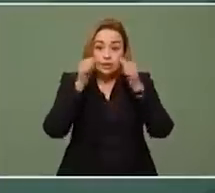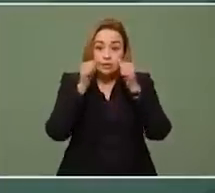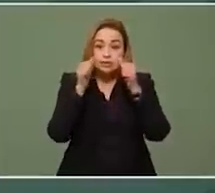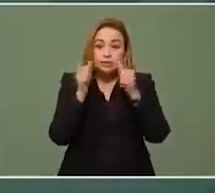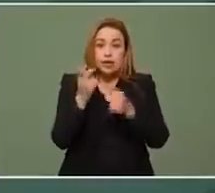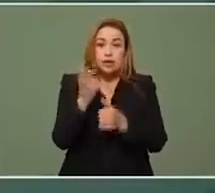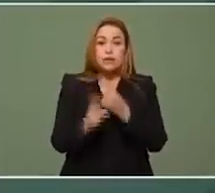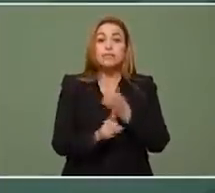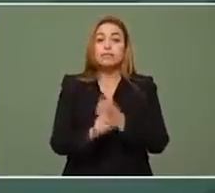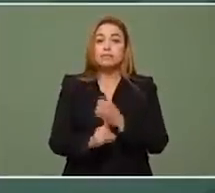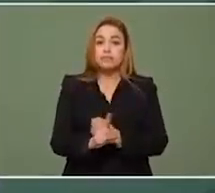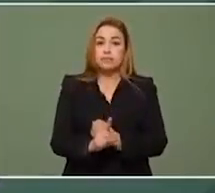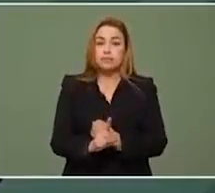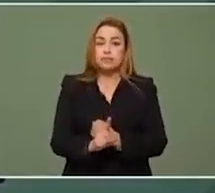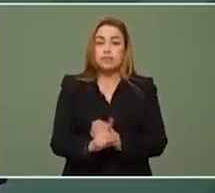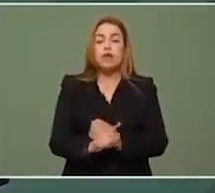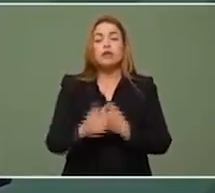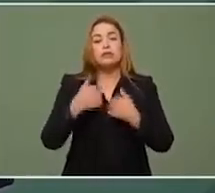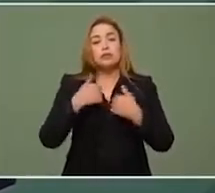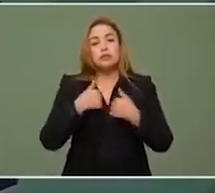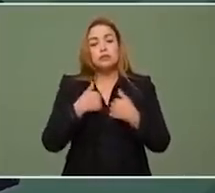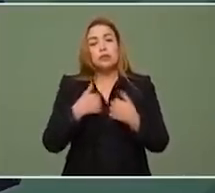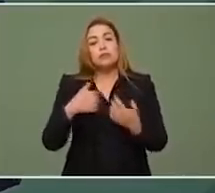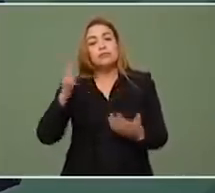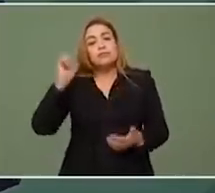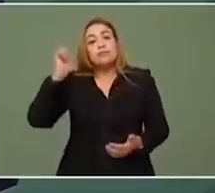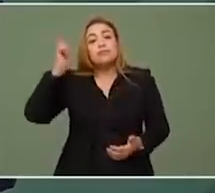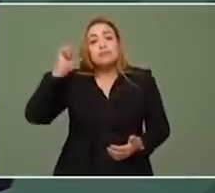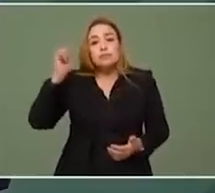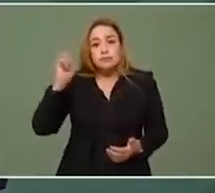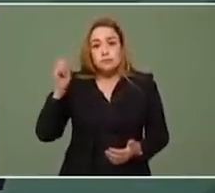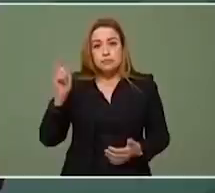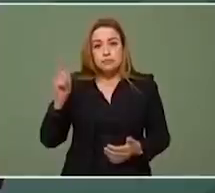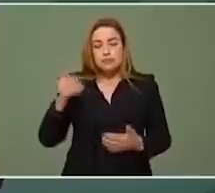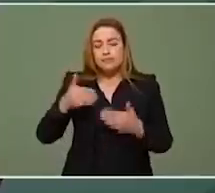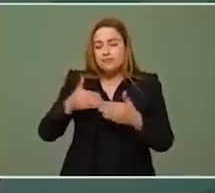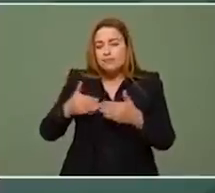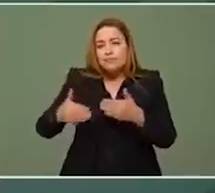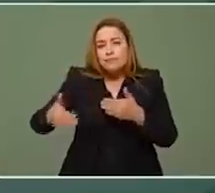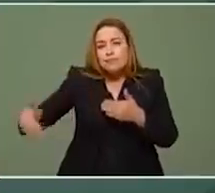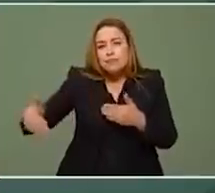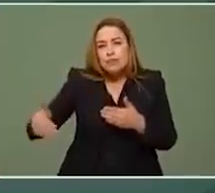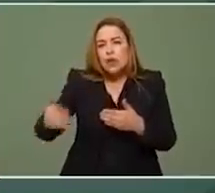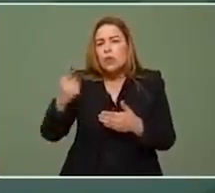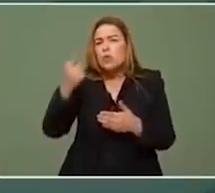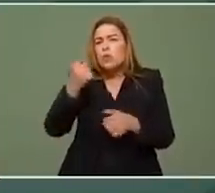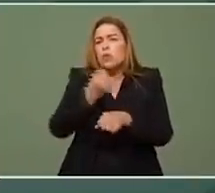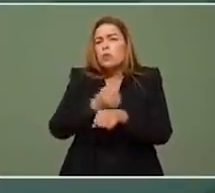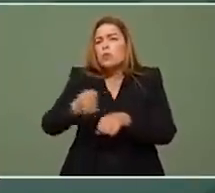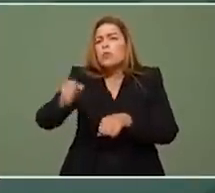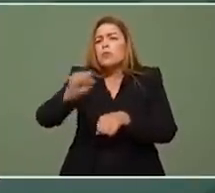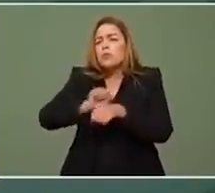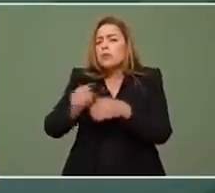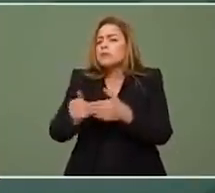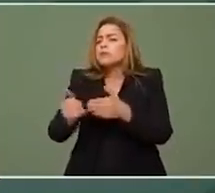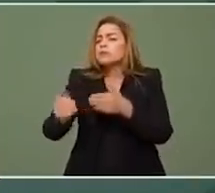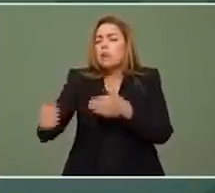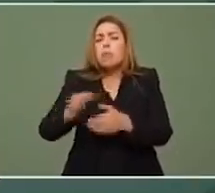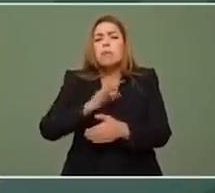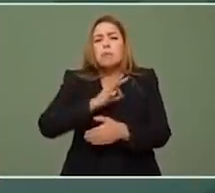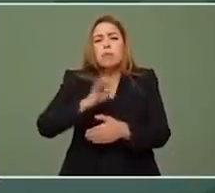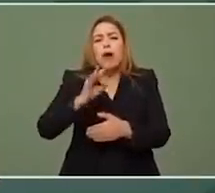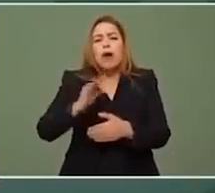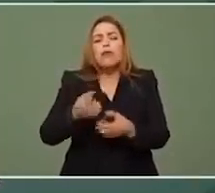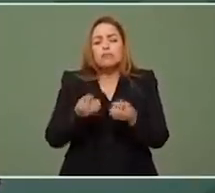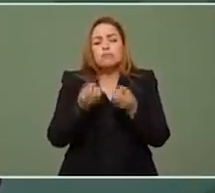asunto y yo espero que en una semana les podamos dar un informe